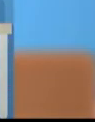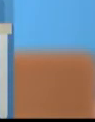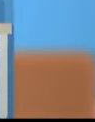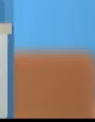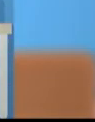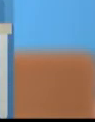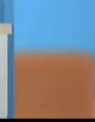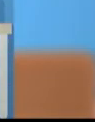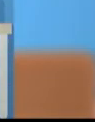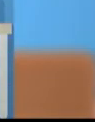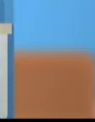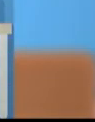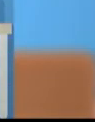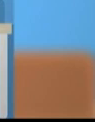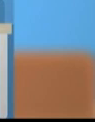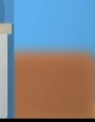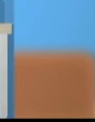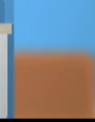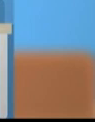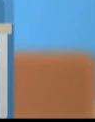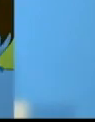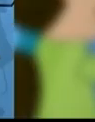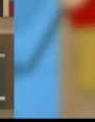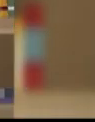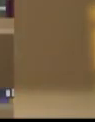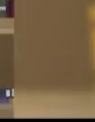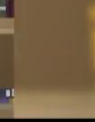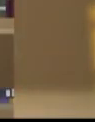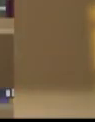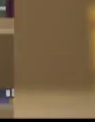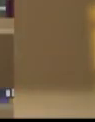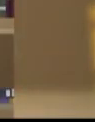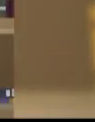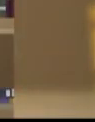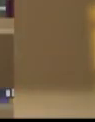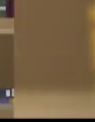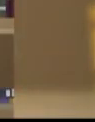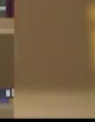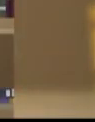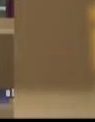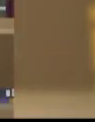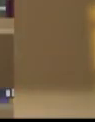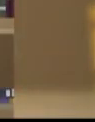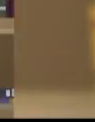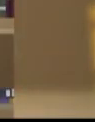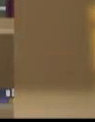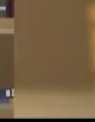somos responsables cuando seguimos las reglas para cuidar de nuestro entorno